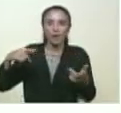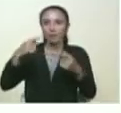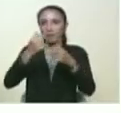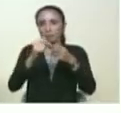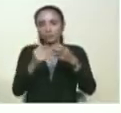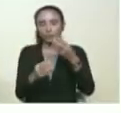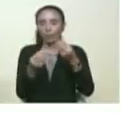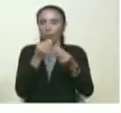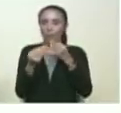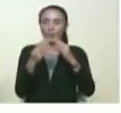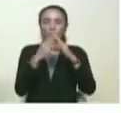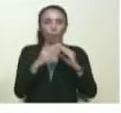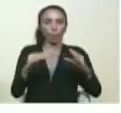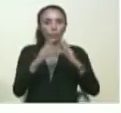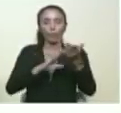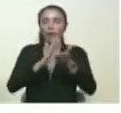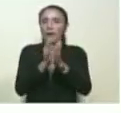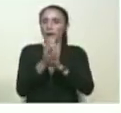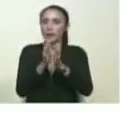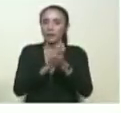distintas calidades, harinas,